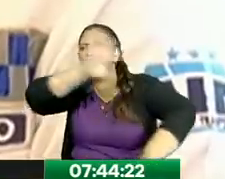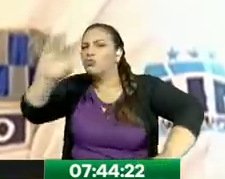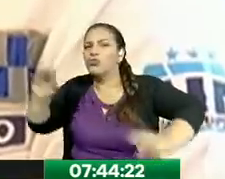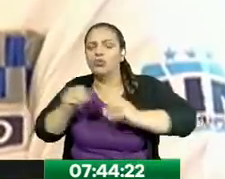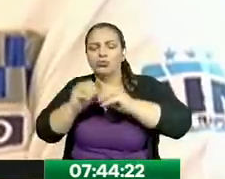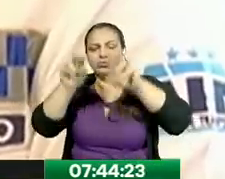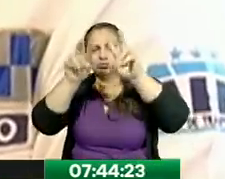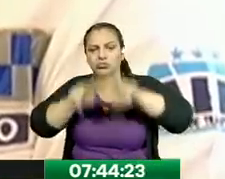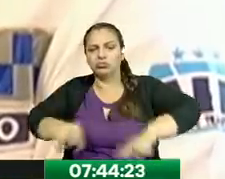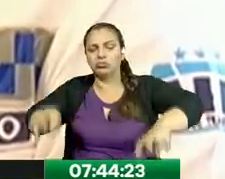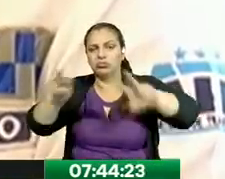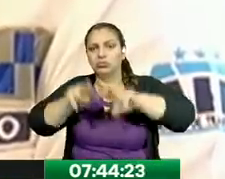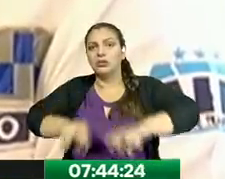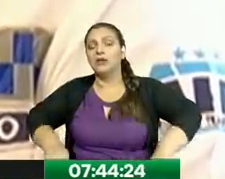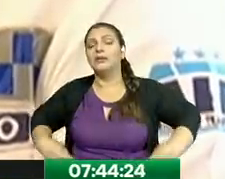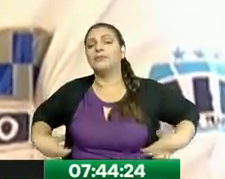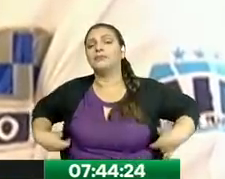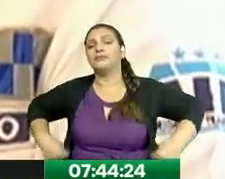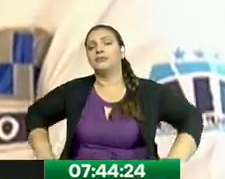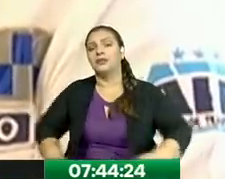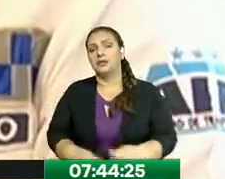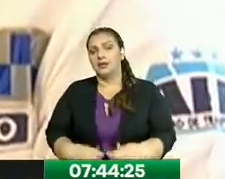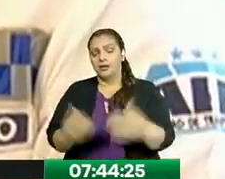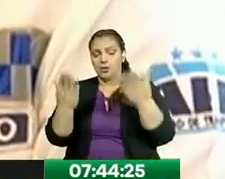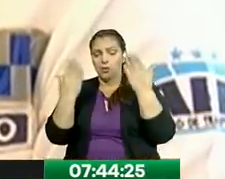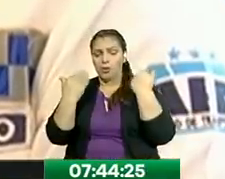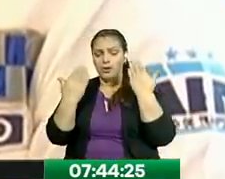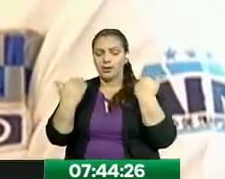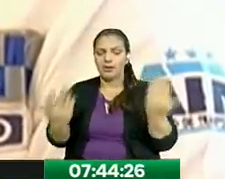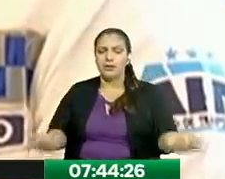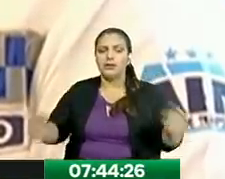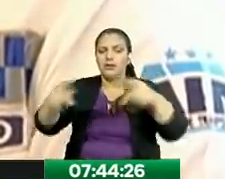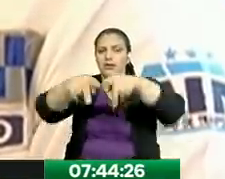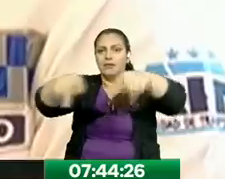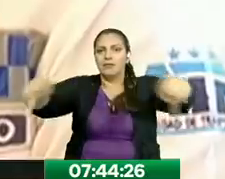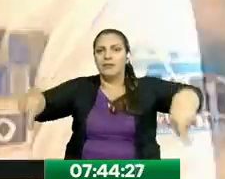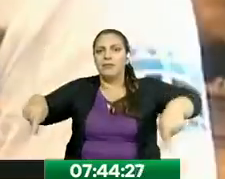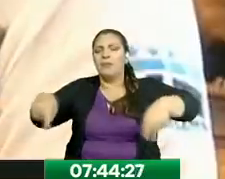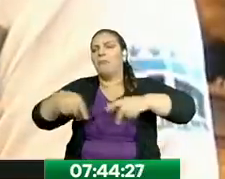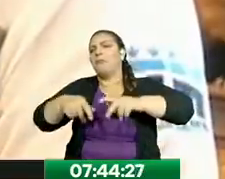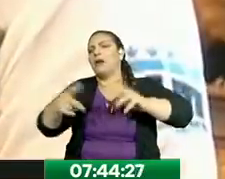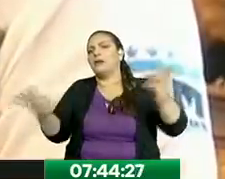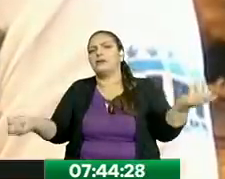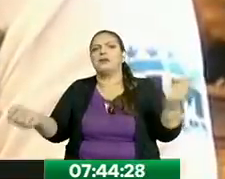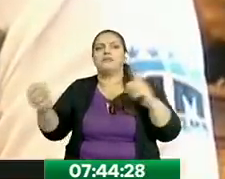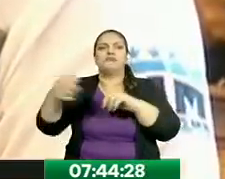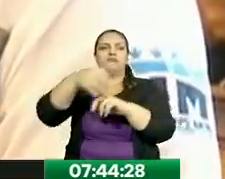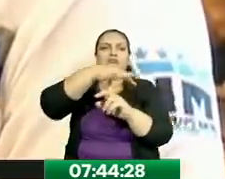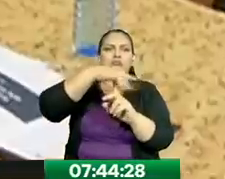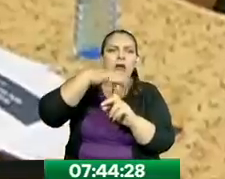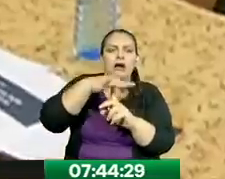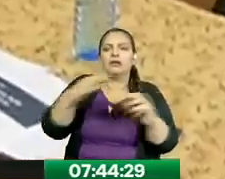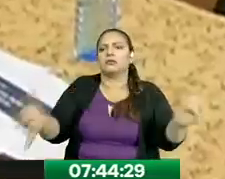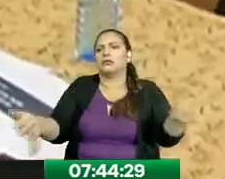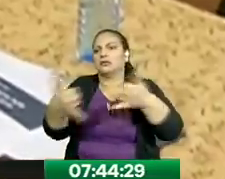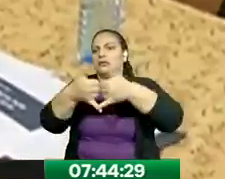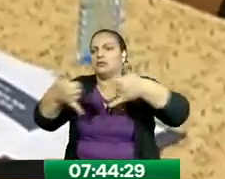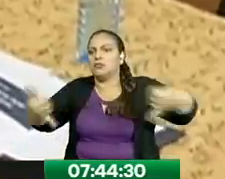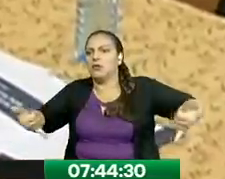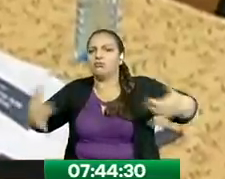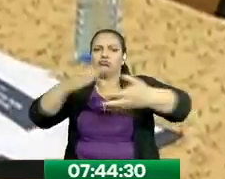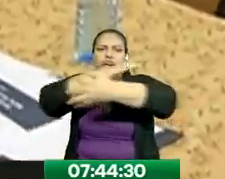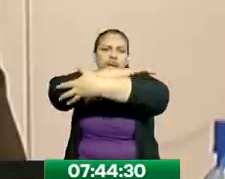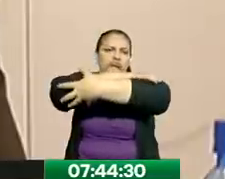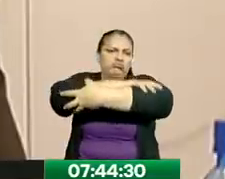centros comerciales las plazas los parques los malecones cementerios de la ciudad durante la presentación